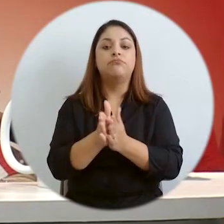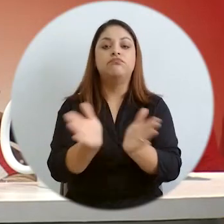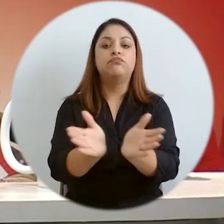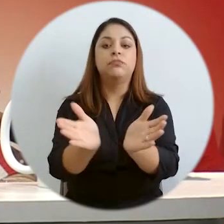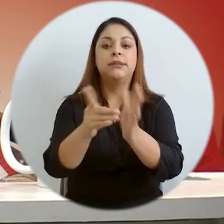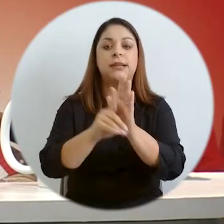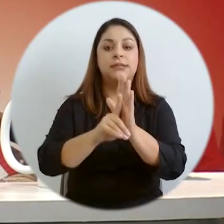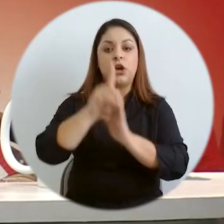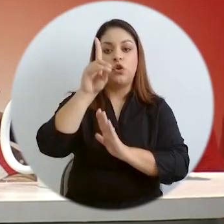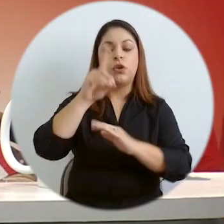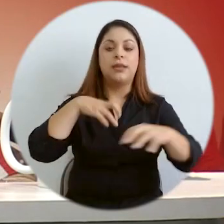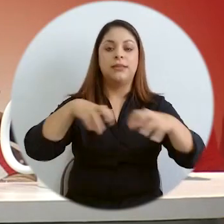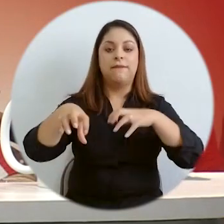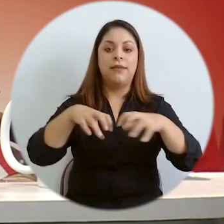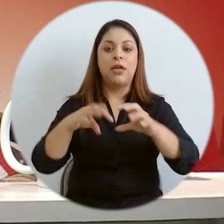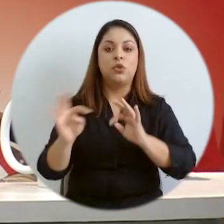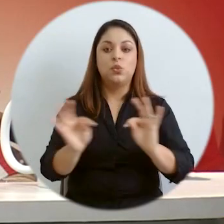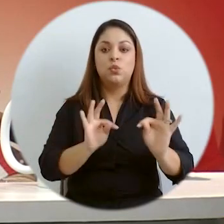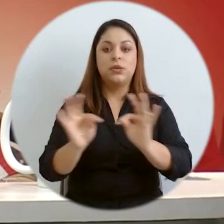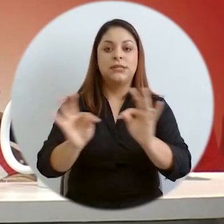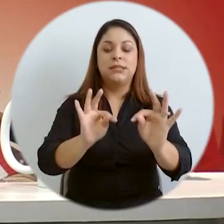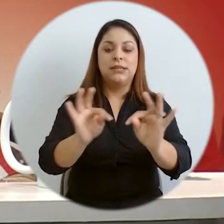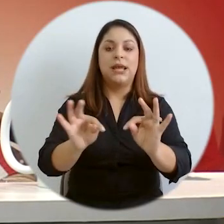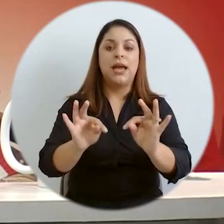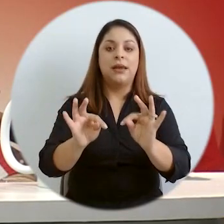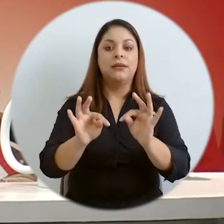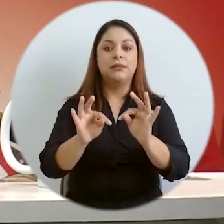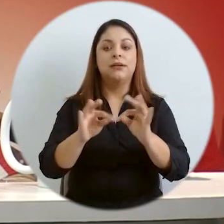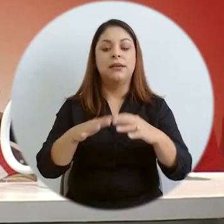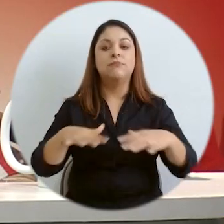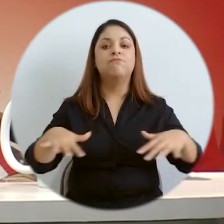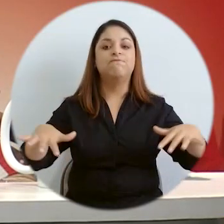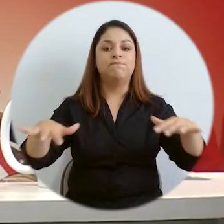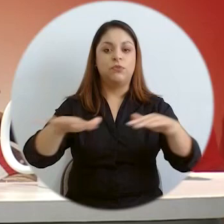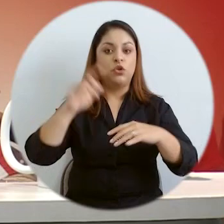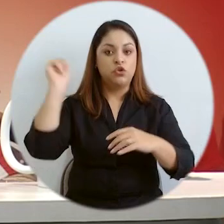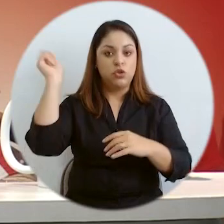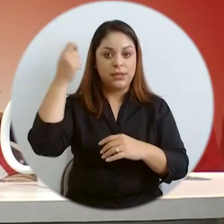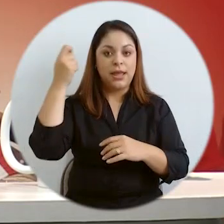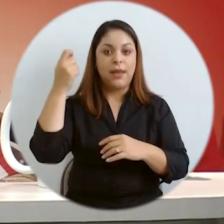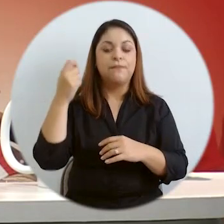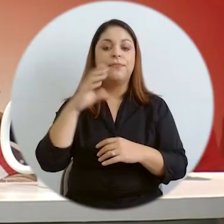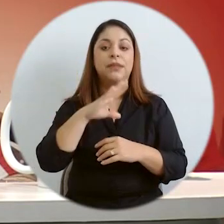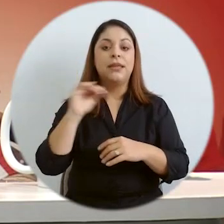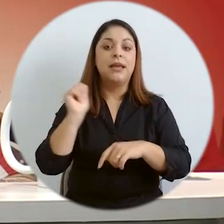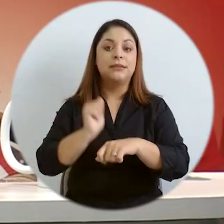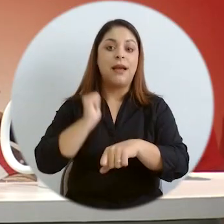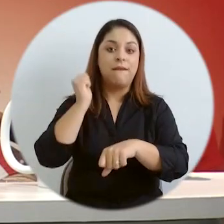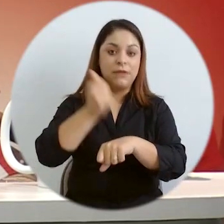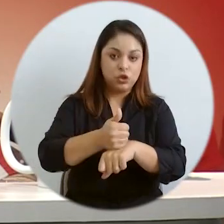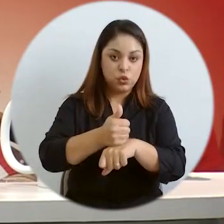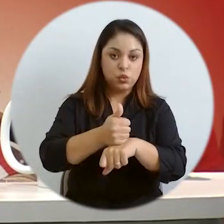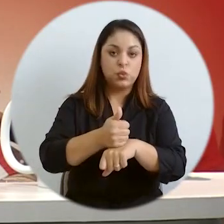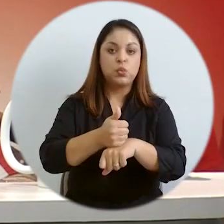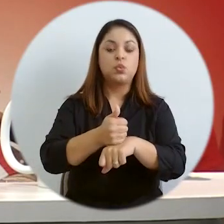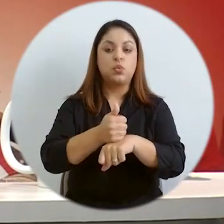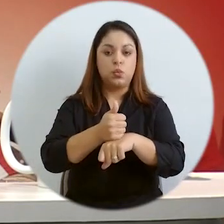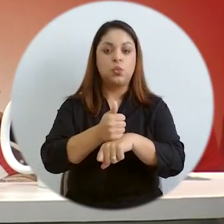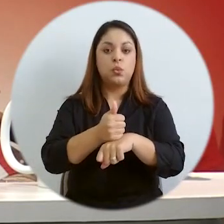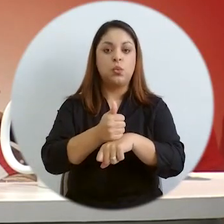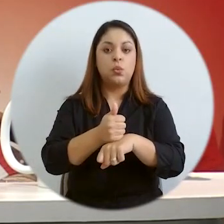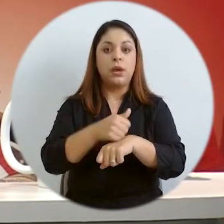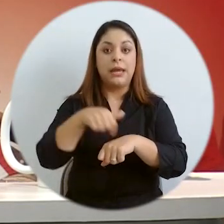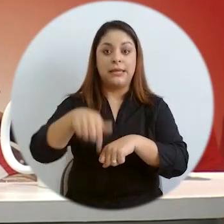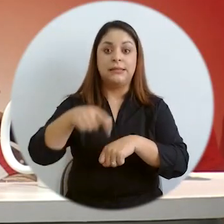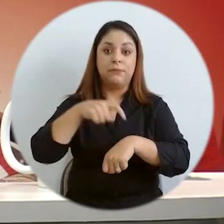desarrollo de la actividad turística en la región chorotega, y se estableció y se implementó y está establecido en